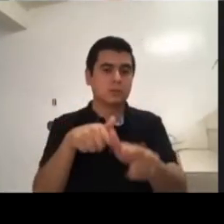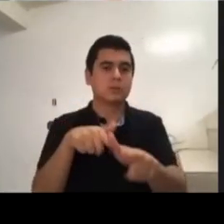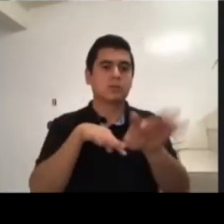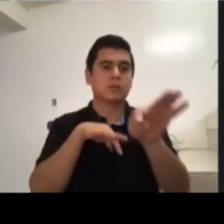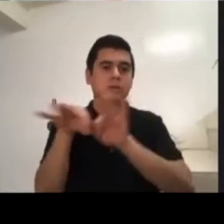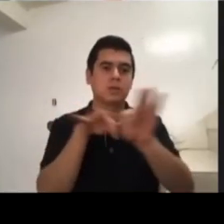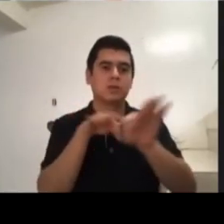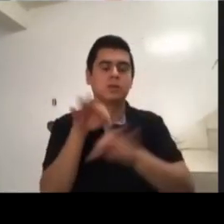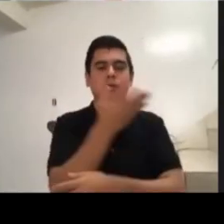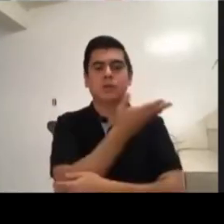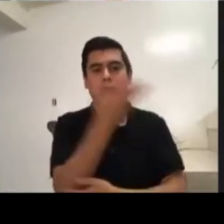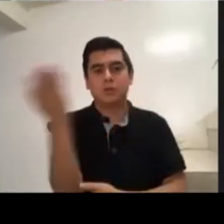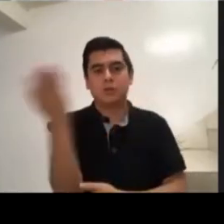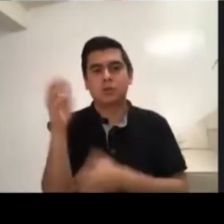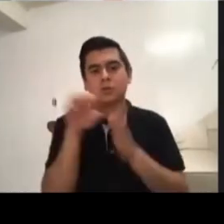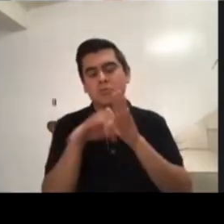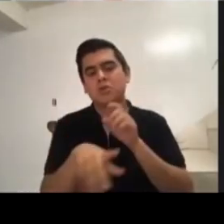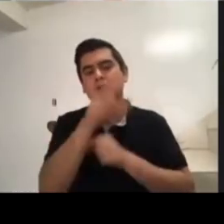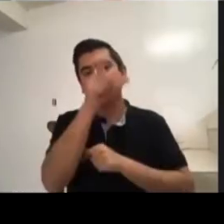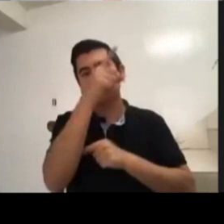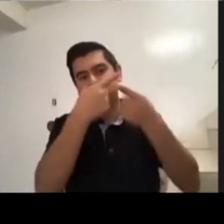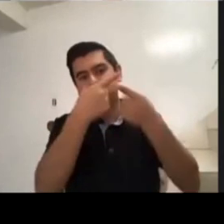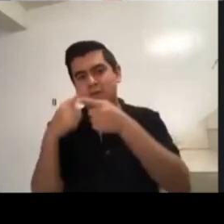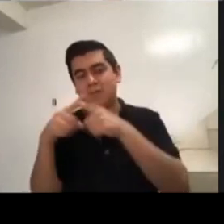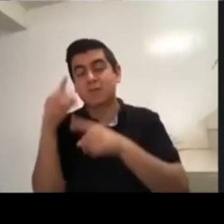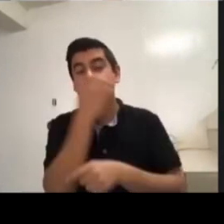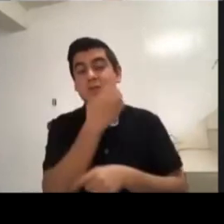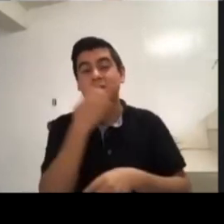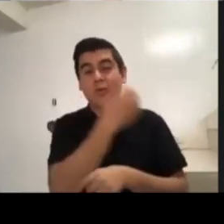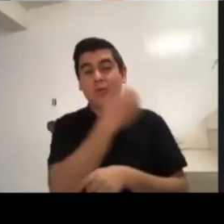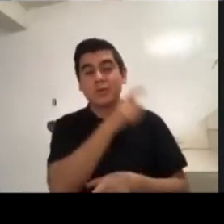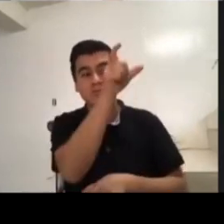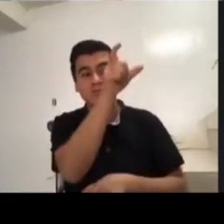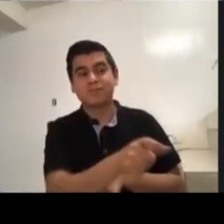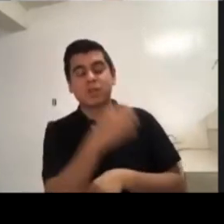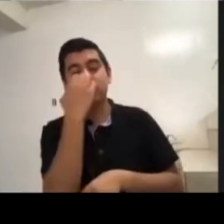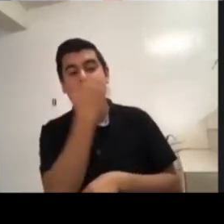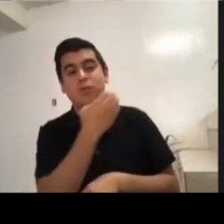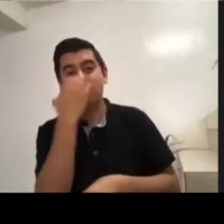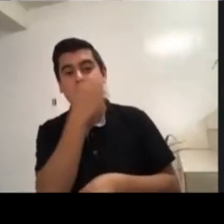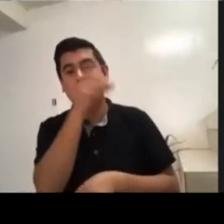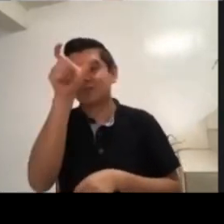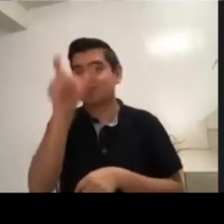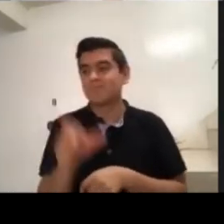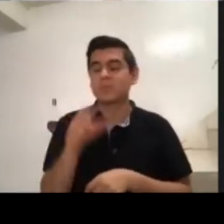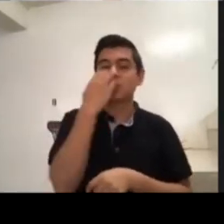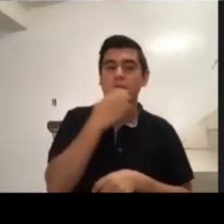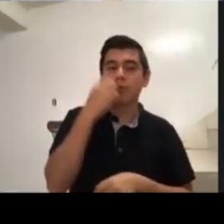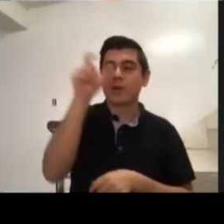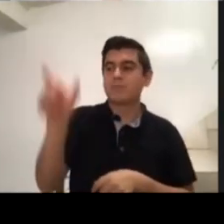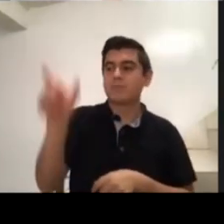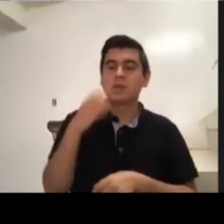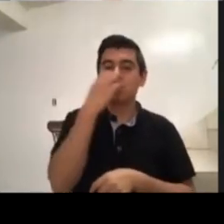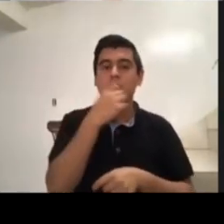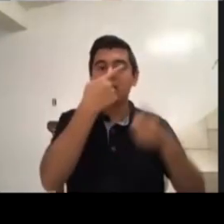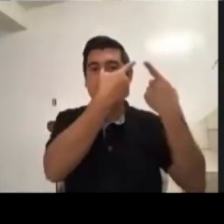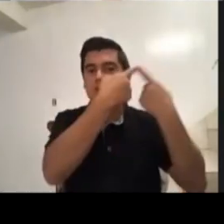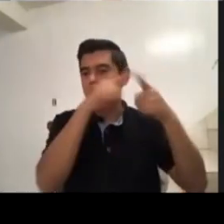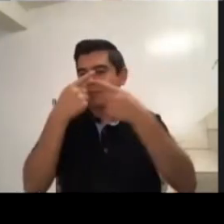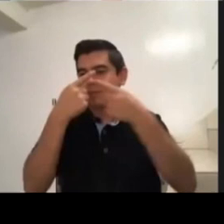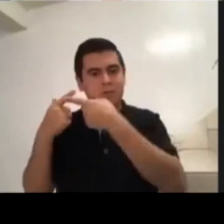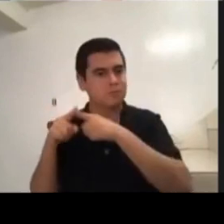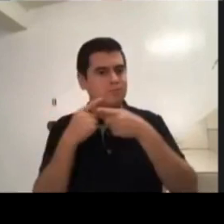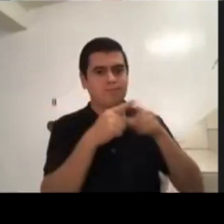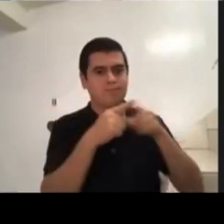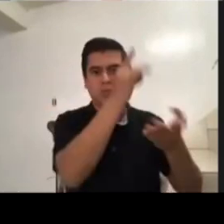probablemente a nivel de cada escuela, porque cada escuela va a tener condiciones distintas. Cada escuela va a tener características distintas en